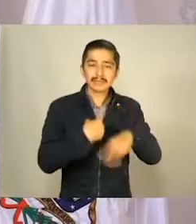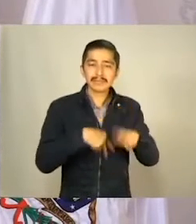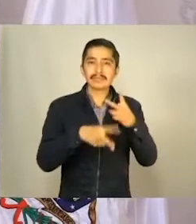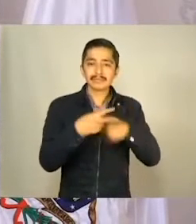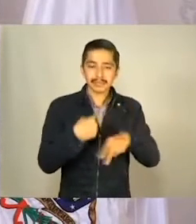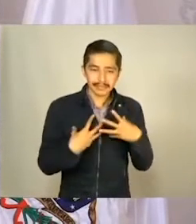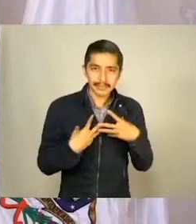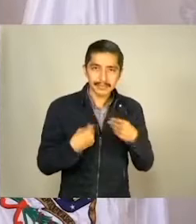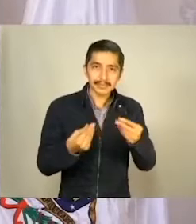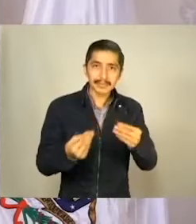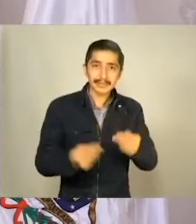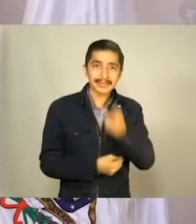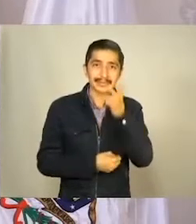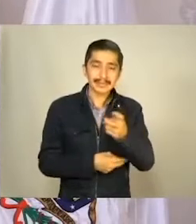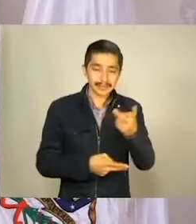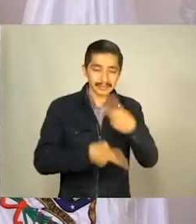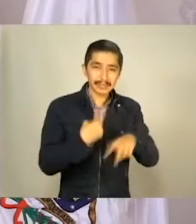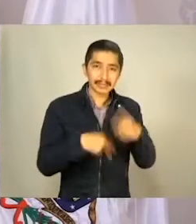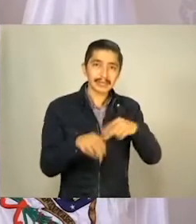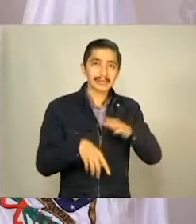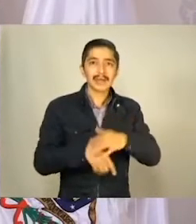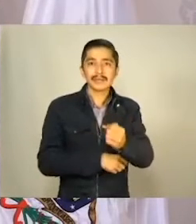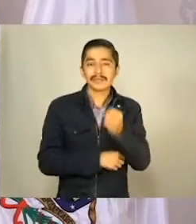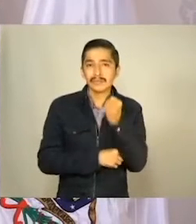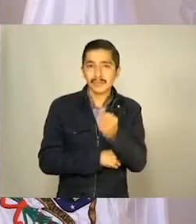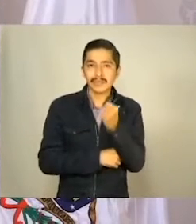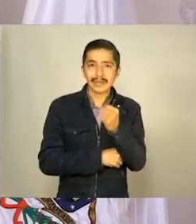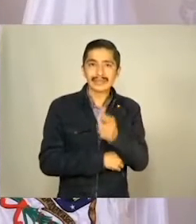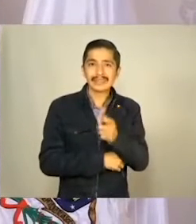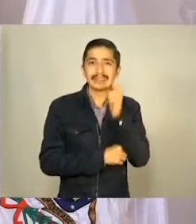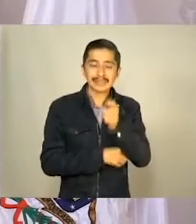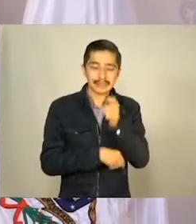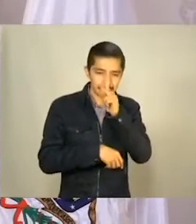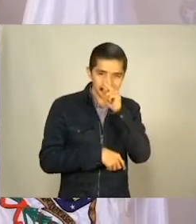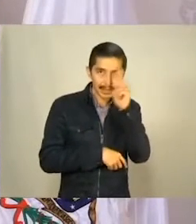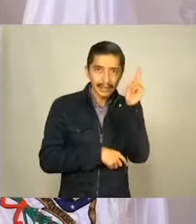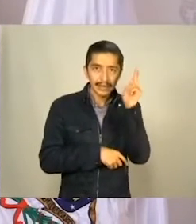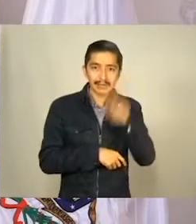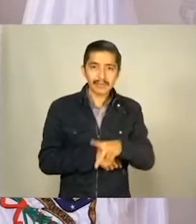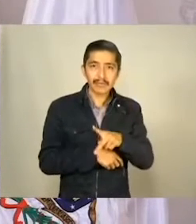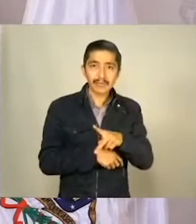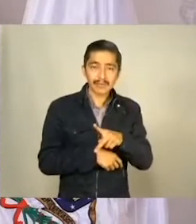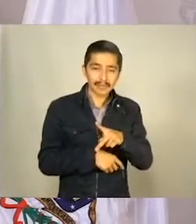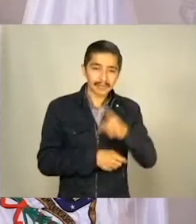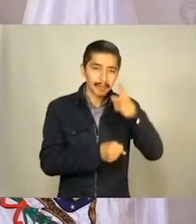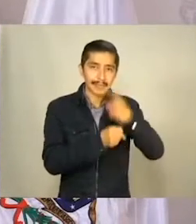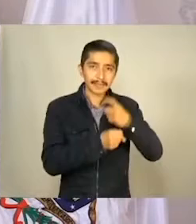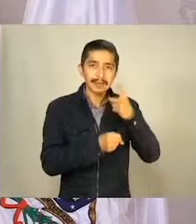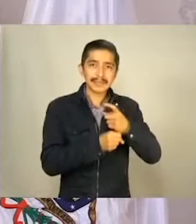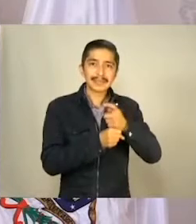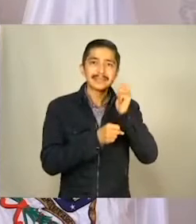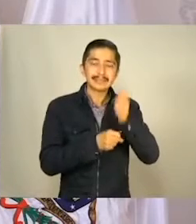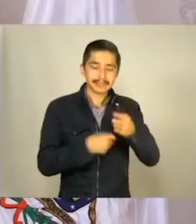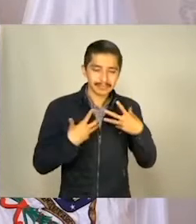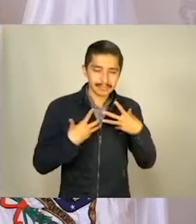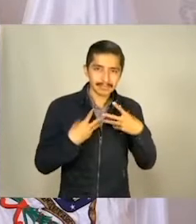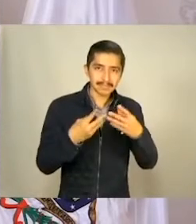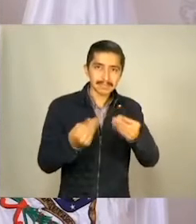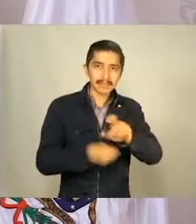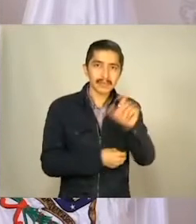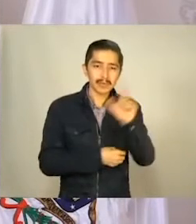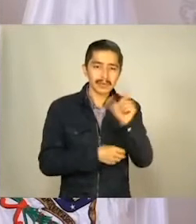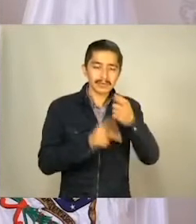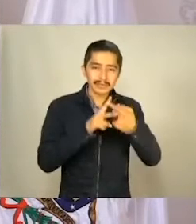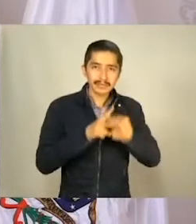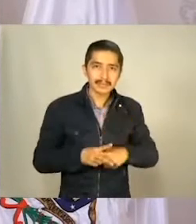la epidemia. Rebrotes muy fuertes, incluso peores que la primera ola de contagios cuando inició